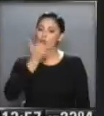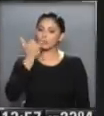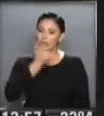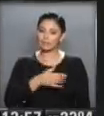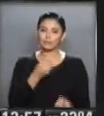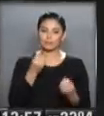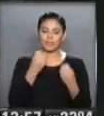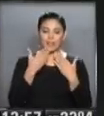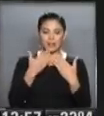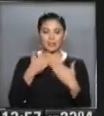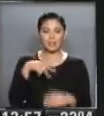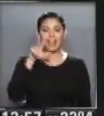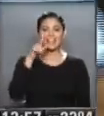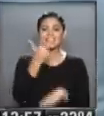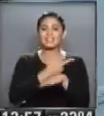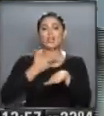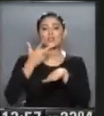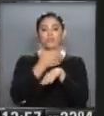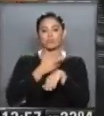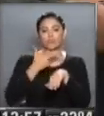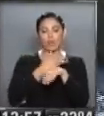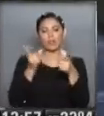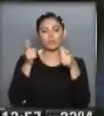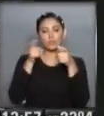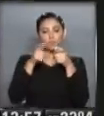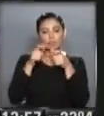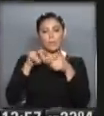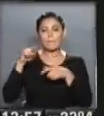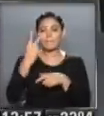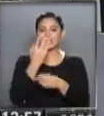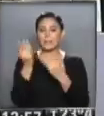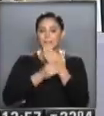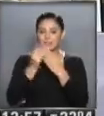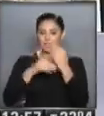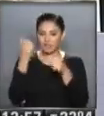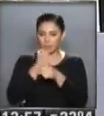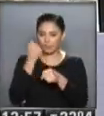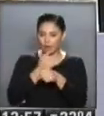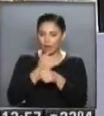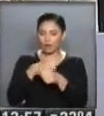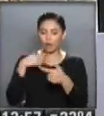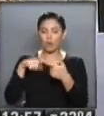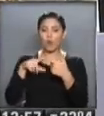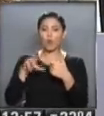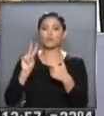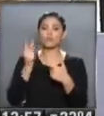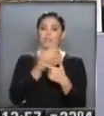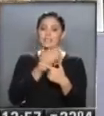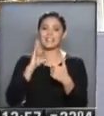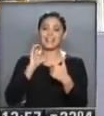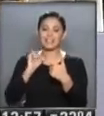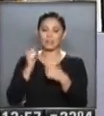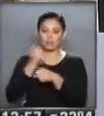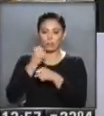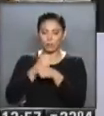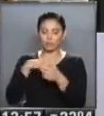Muchísimas gracias, y ya lleva más de 3 horas este encuentro entre la viceministra de Trabajo, Noemí Rial, el subsecretario de